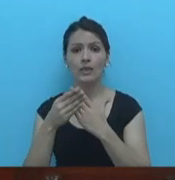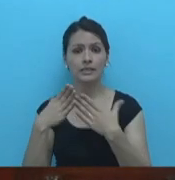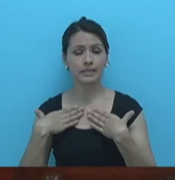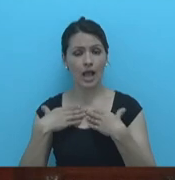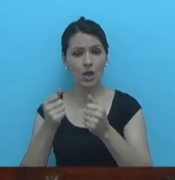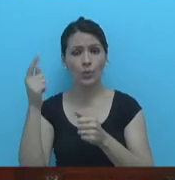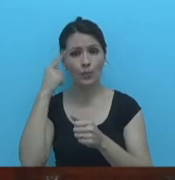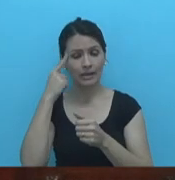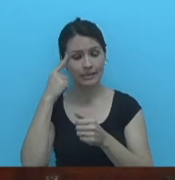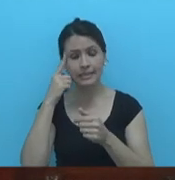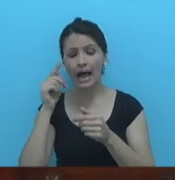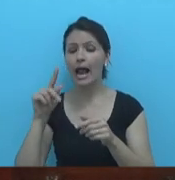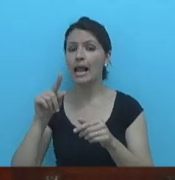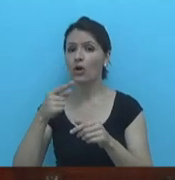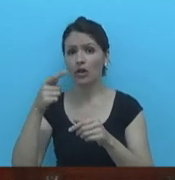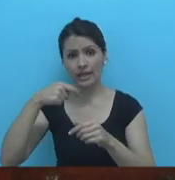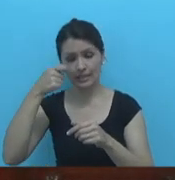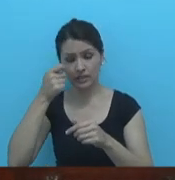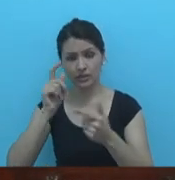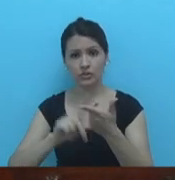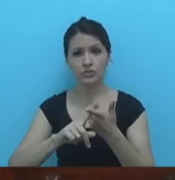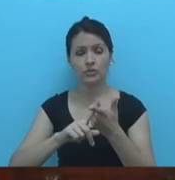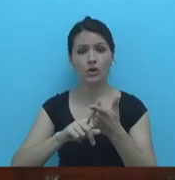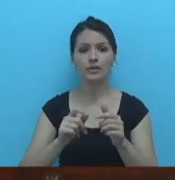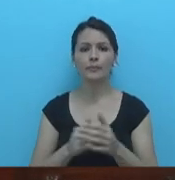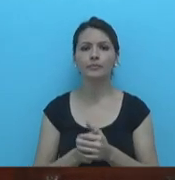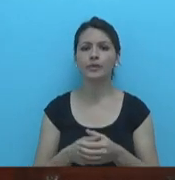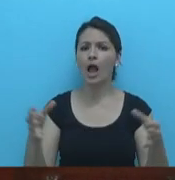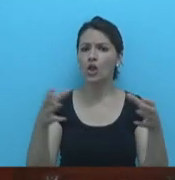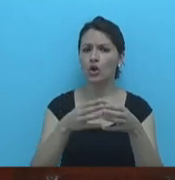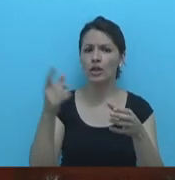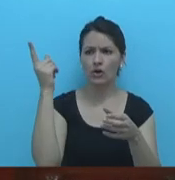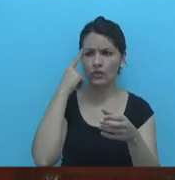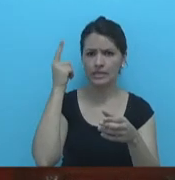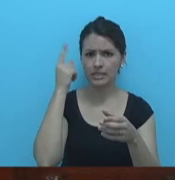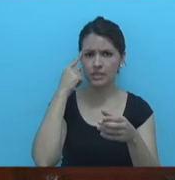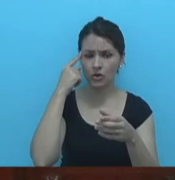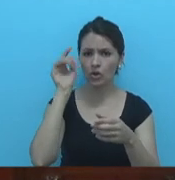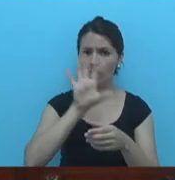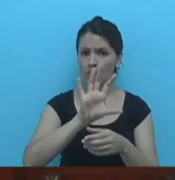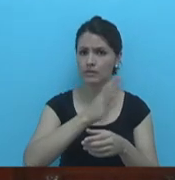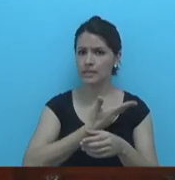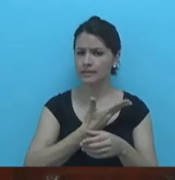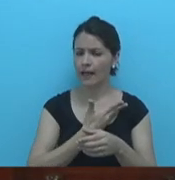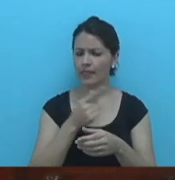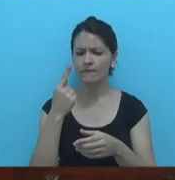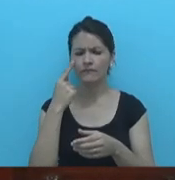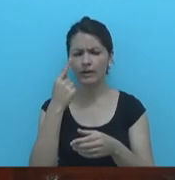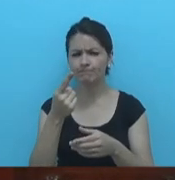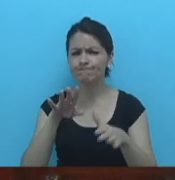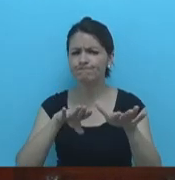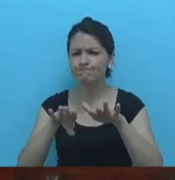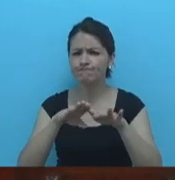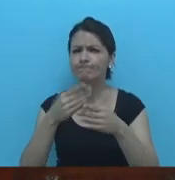al comunicado Alerta en Salud Mental del Colegio de Psicólogos de la Provincia, primera circunscripción, fije posición ante los